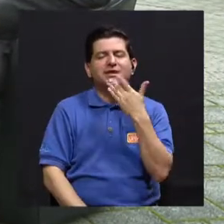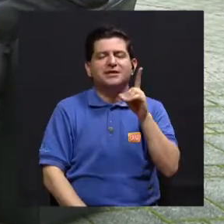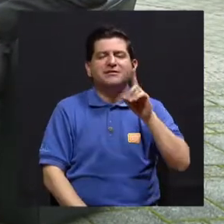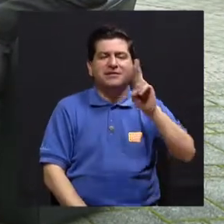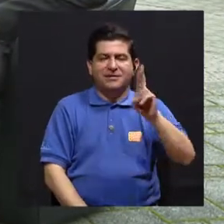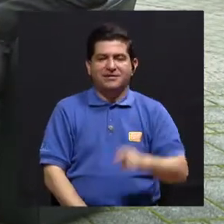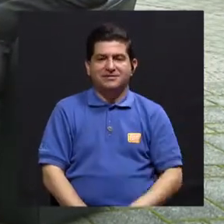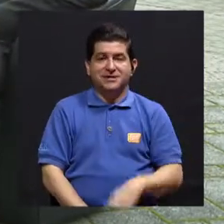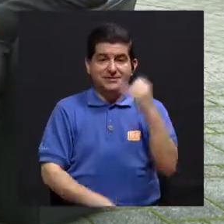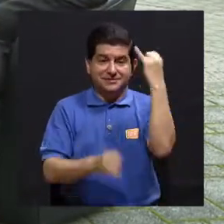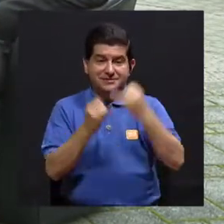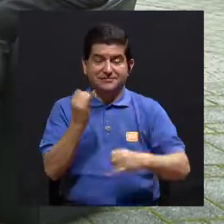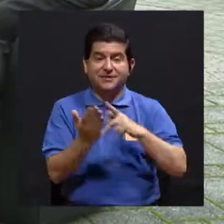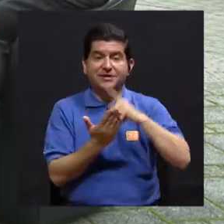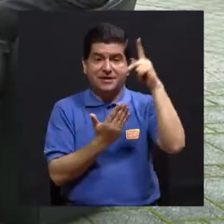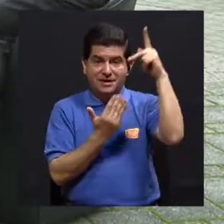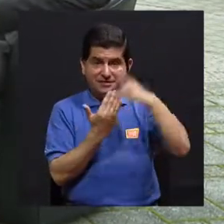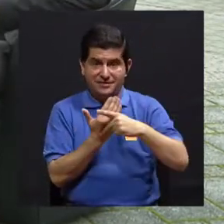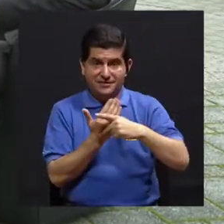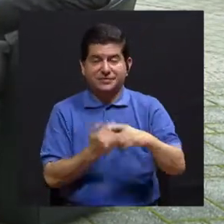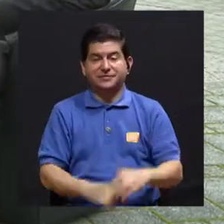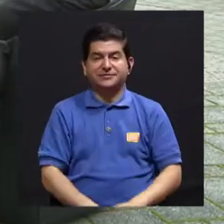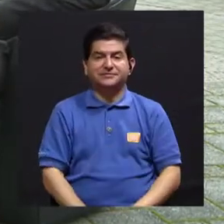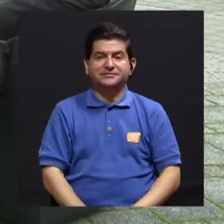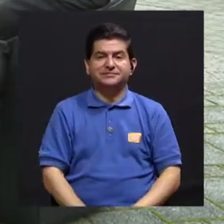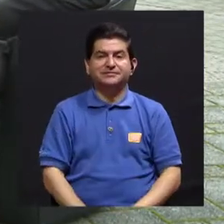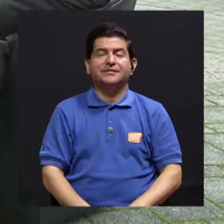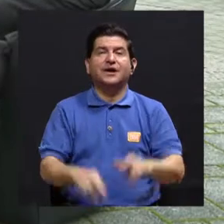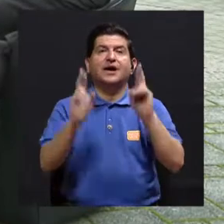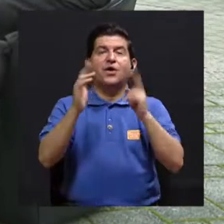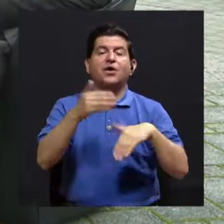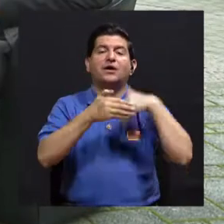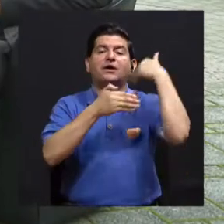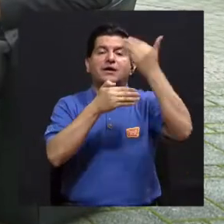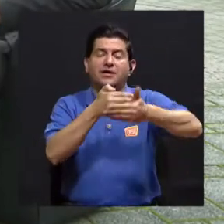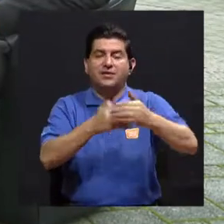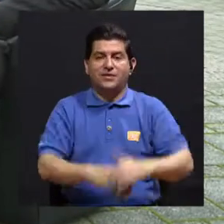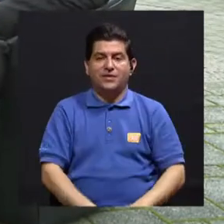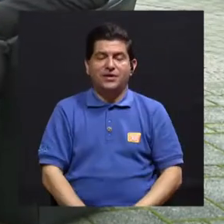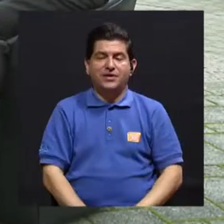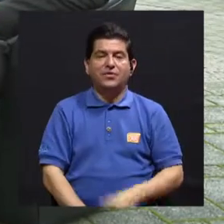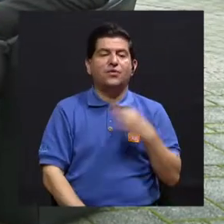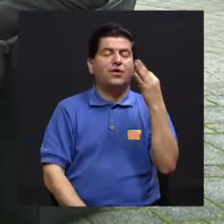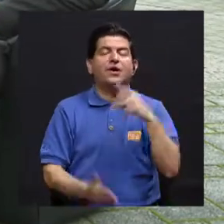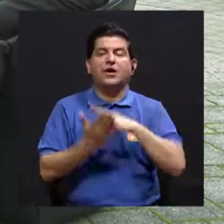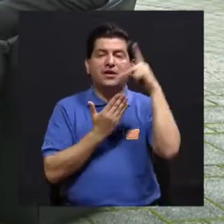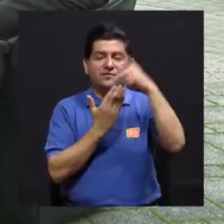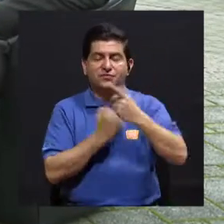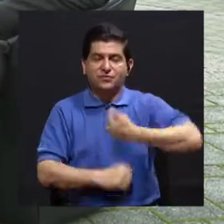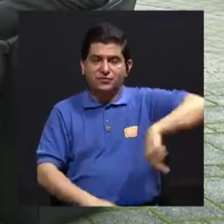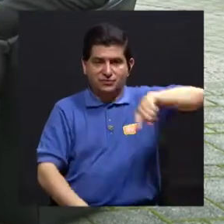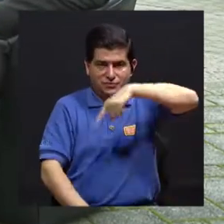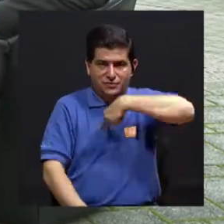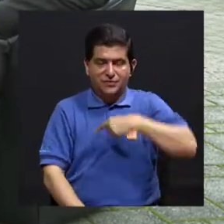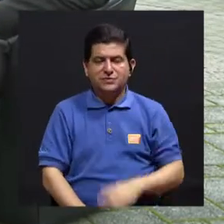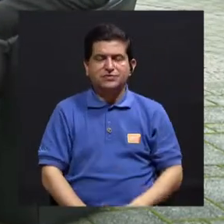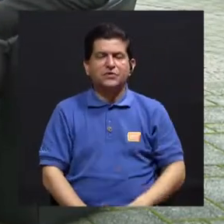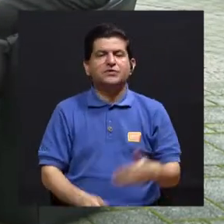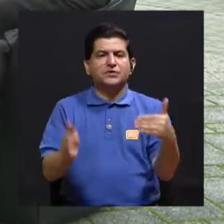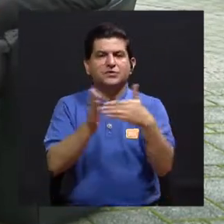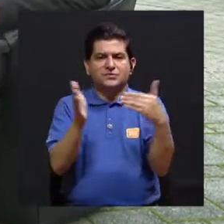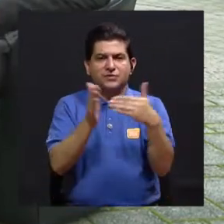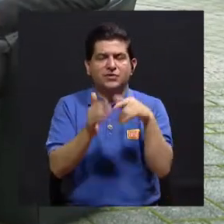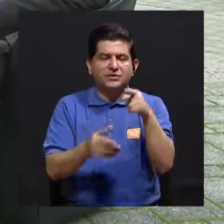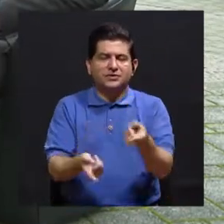Doctor, muchísimas gracias. Ya hemos llegado pues al final de este programa. Ojalá que más adelante, en futuros programas, podamos